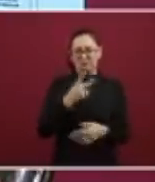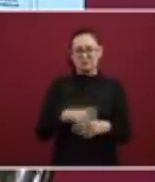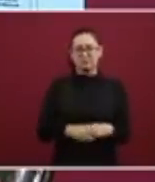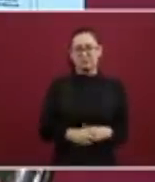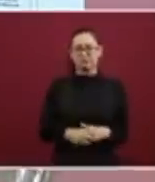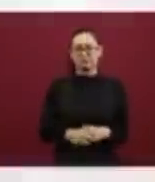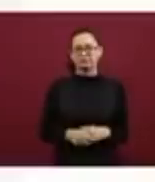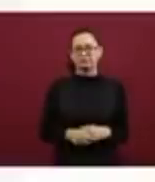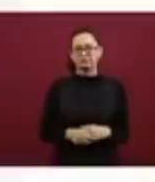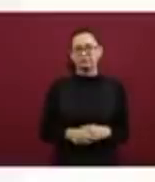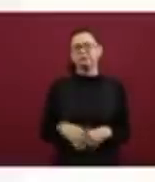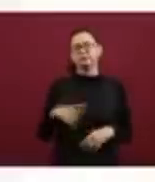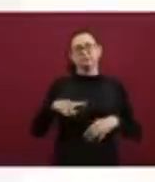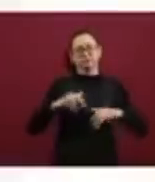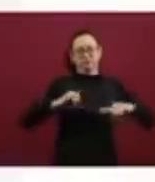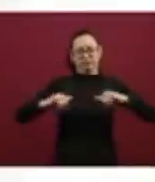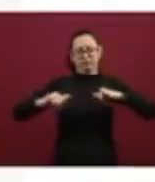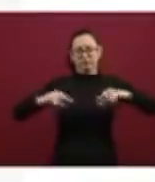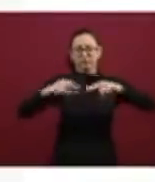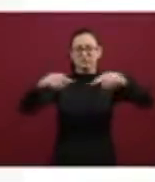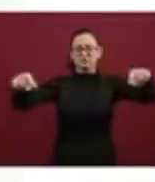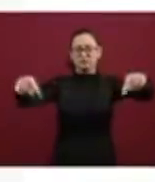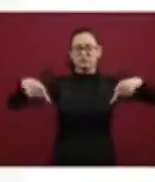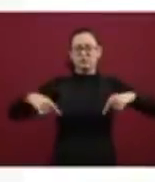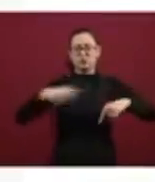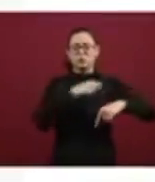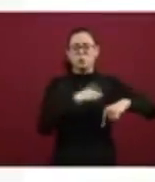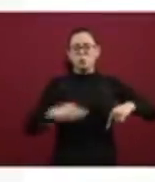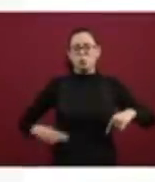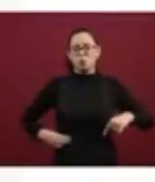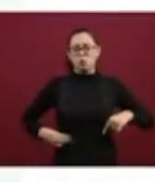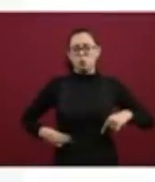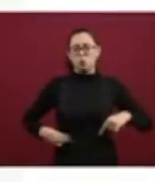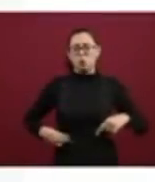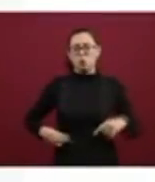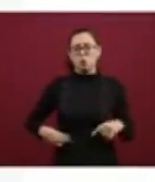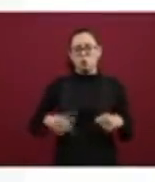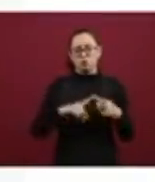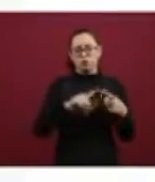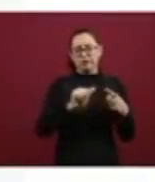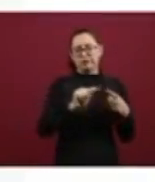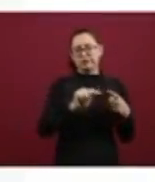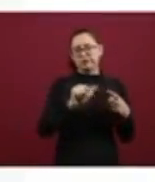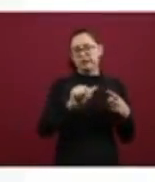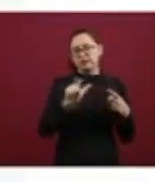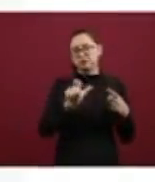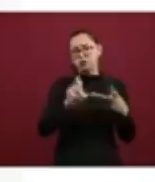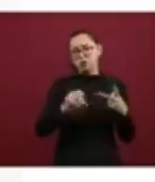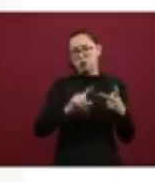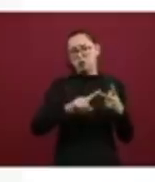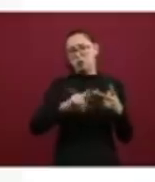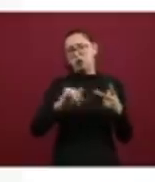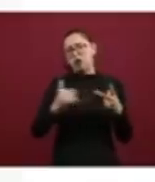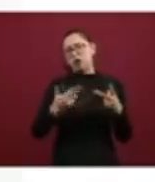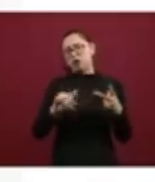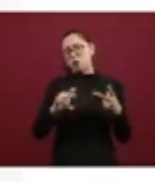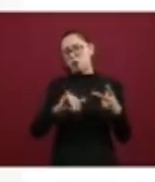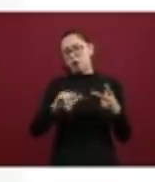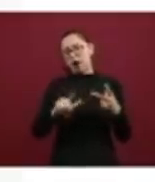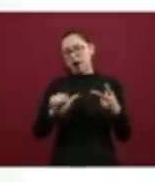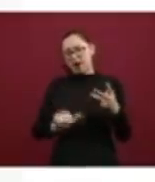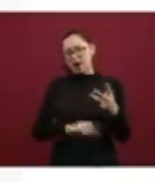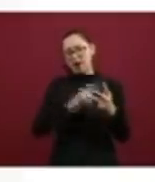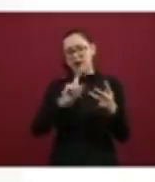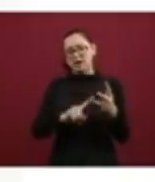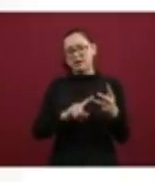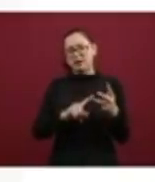polígono que se desarrolla entre los municipios de Taxco, Iguala, Chilpancingo,